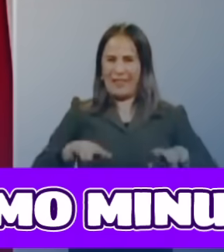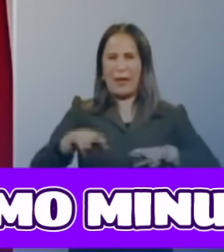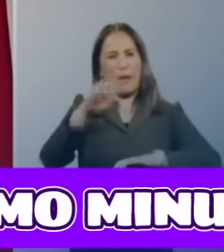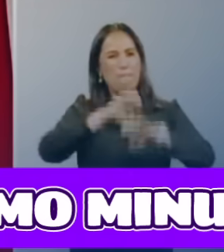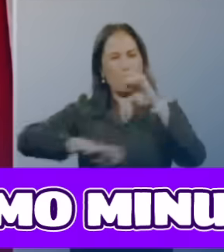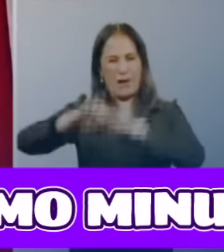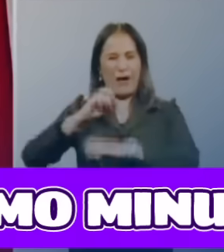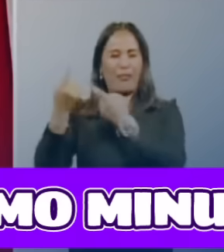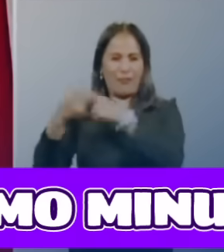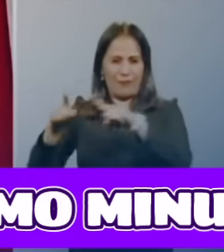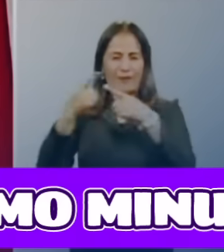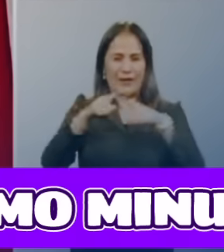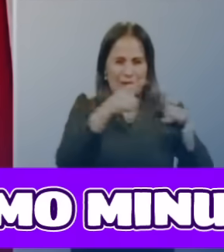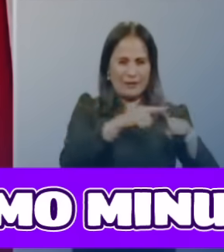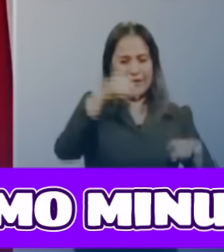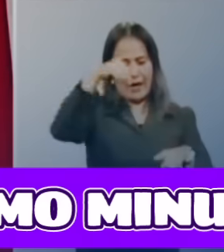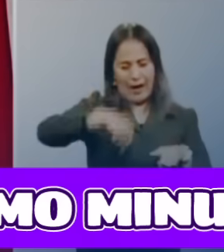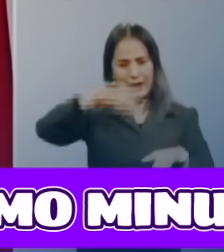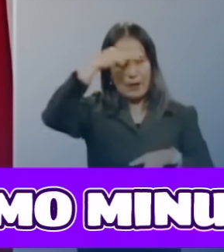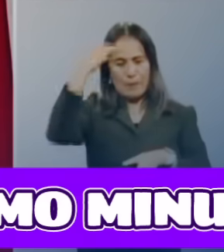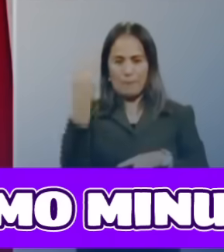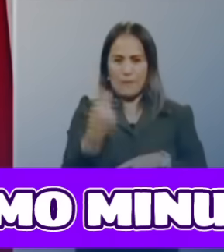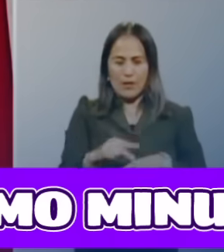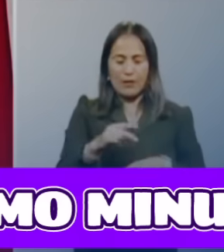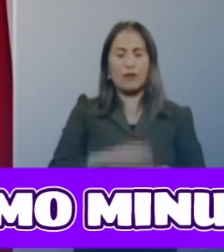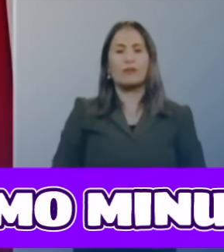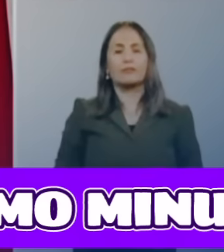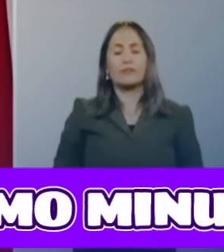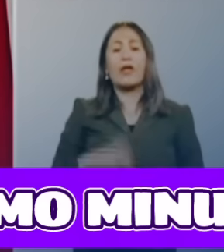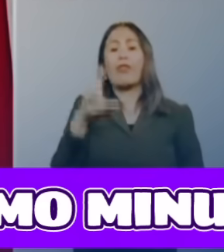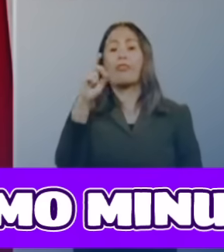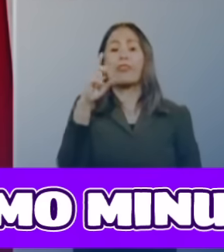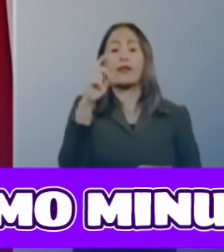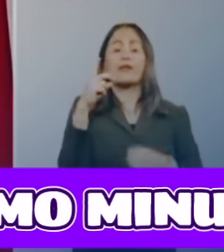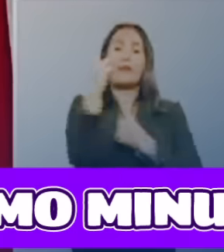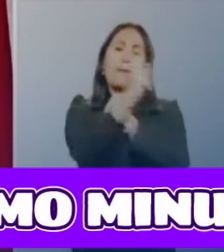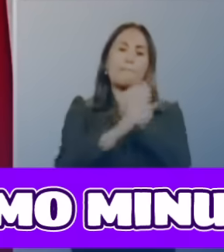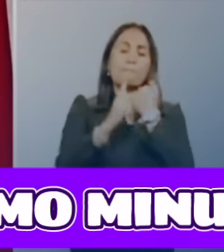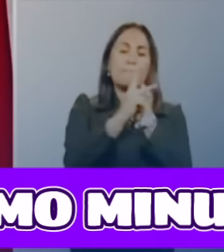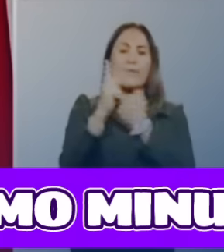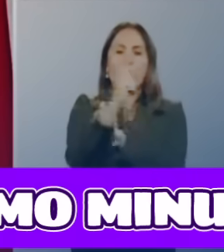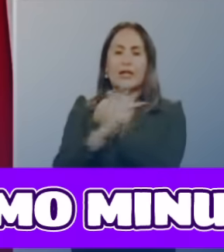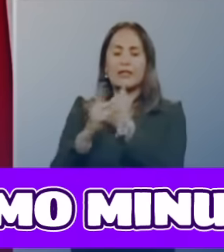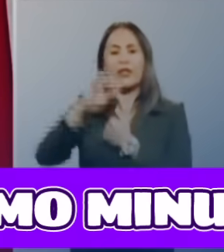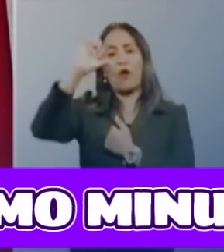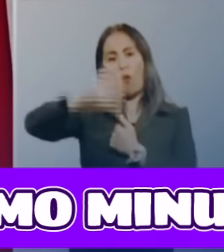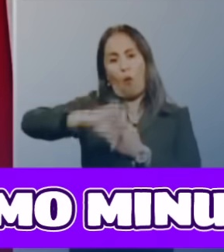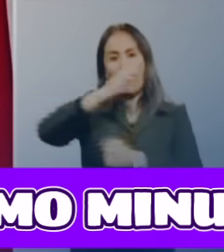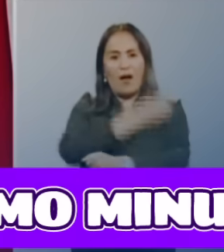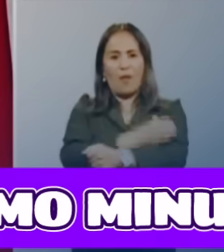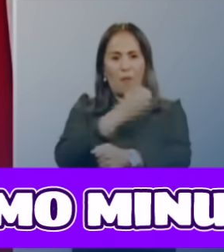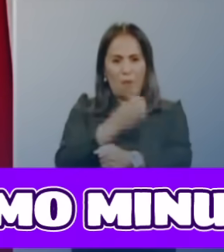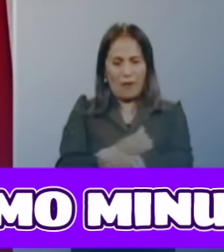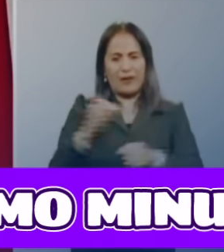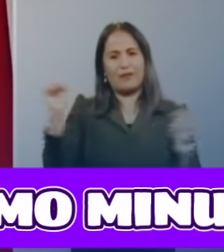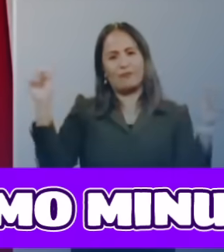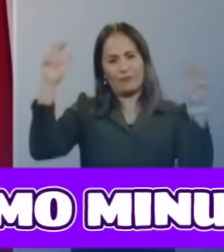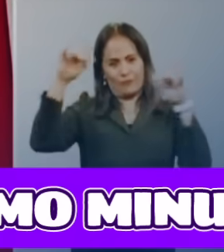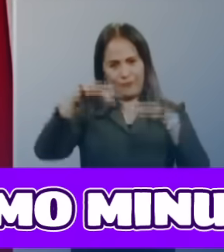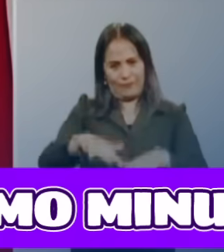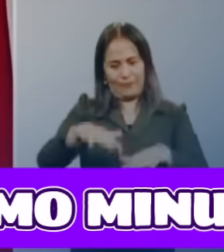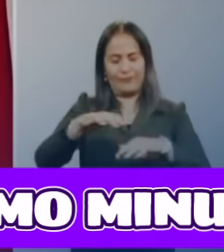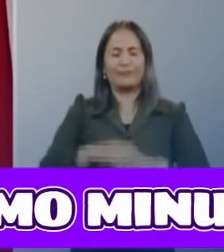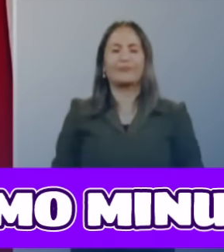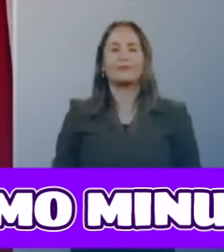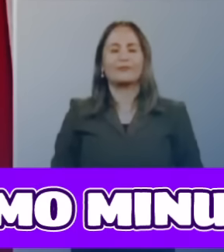diplomático acreditado en México de las 30 naciones que nos acompañan el día de hoy.